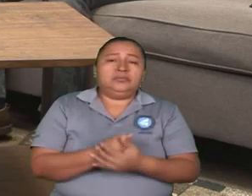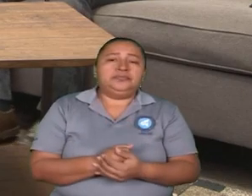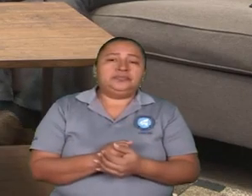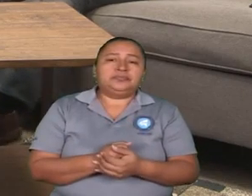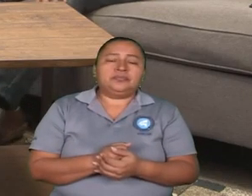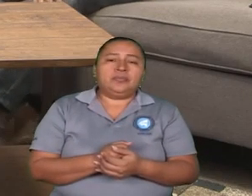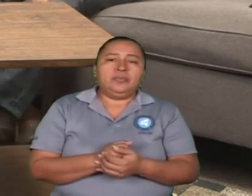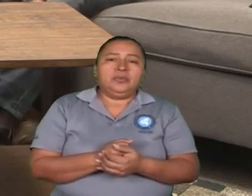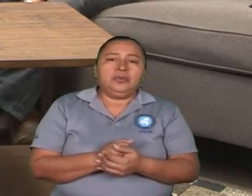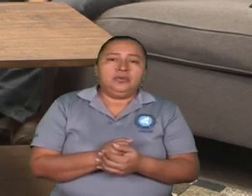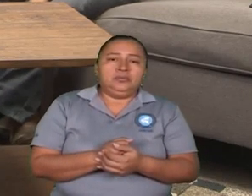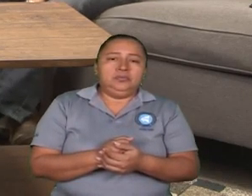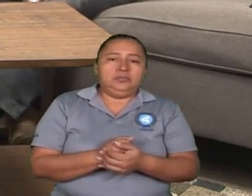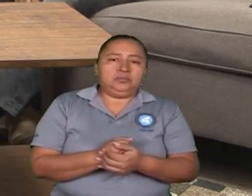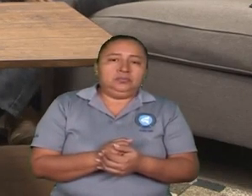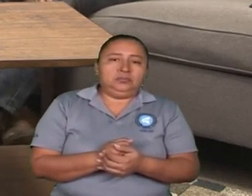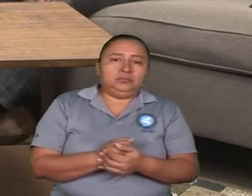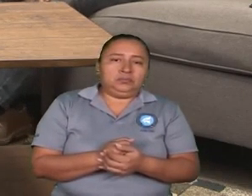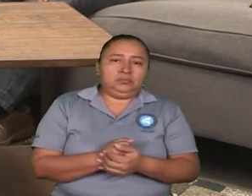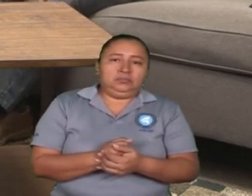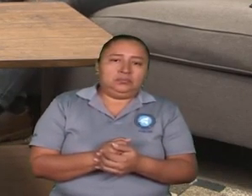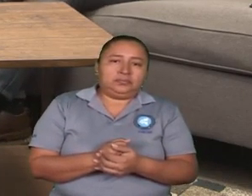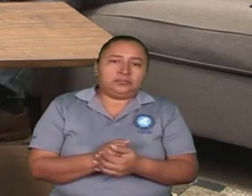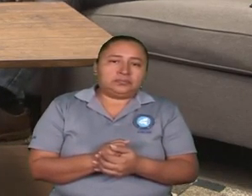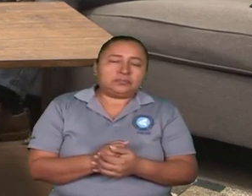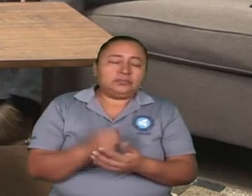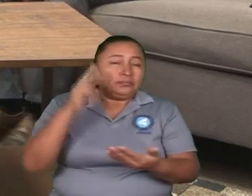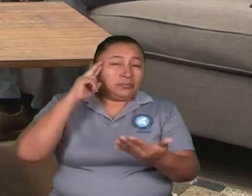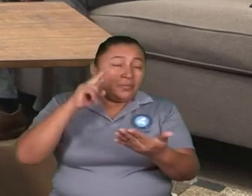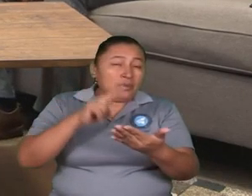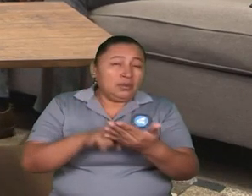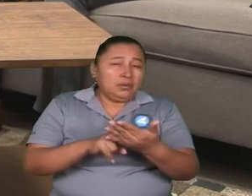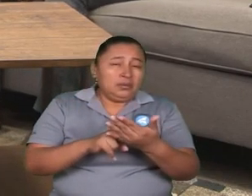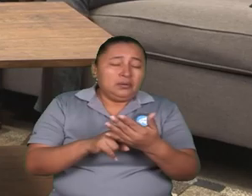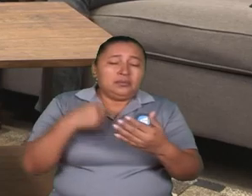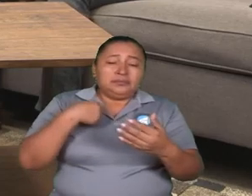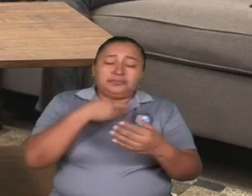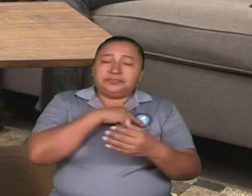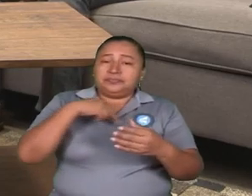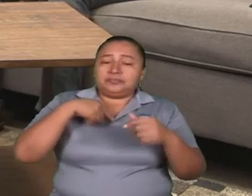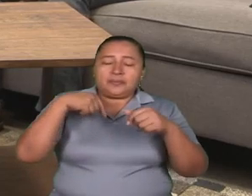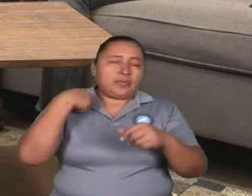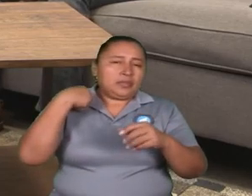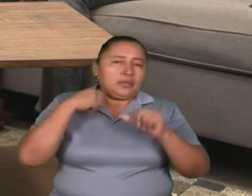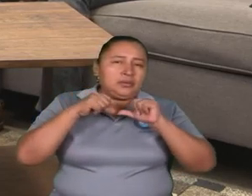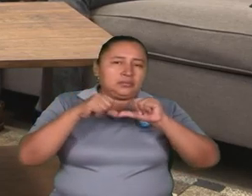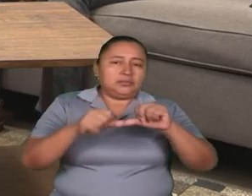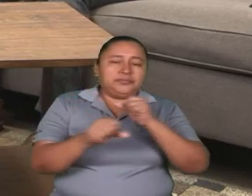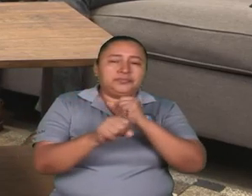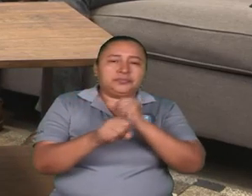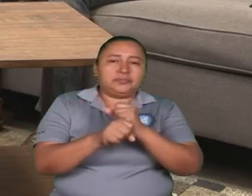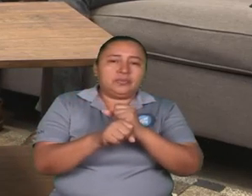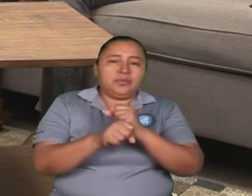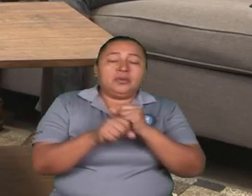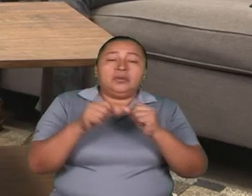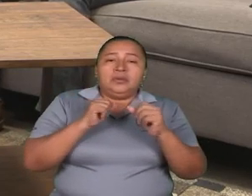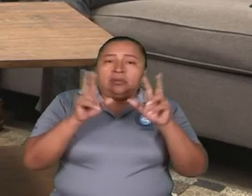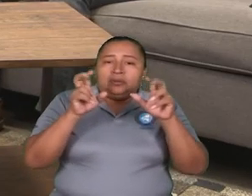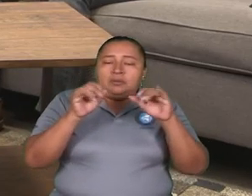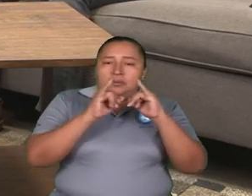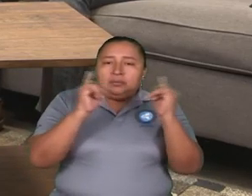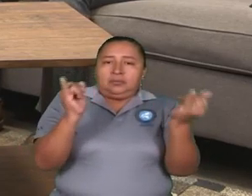2019, siempre para el sector turismo es un reto, cada año. Correcto, es un reto. Pero retoma especial revuelo a partir